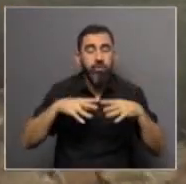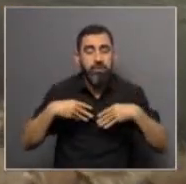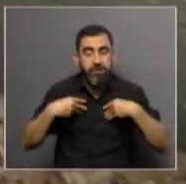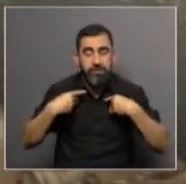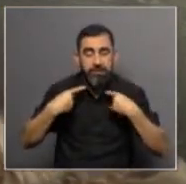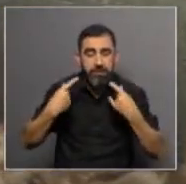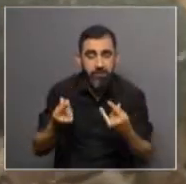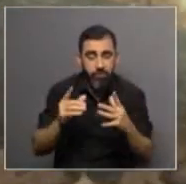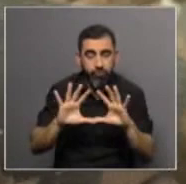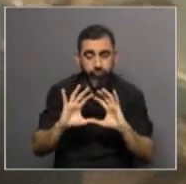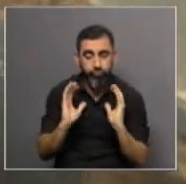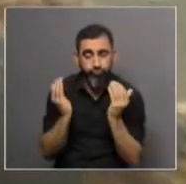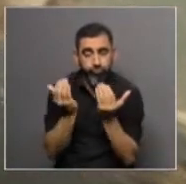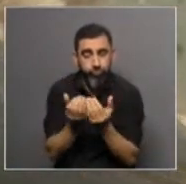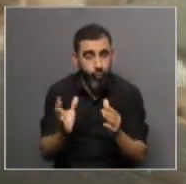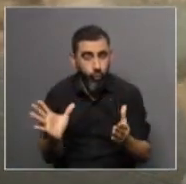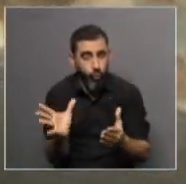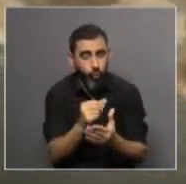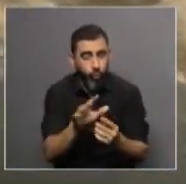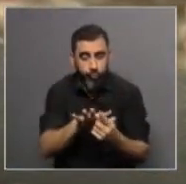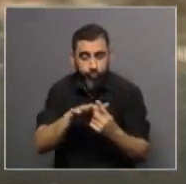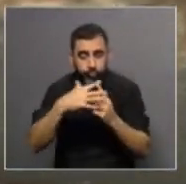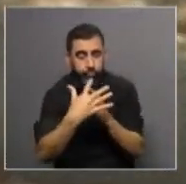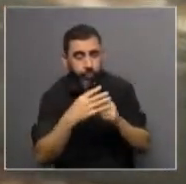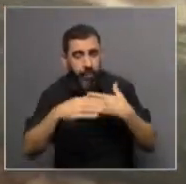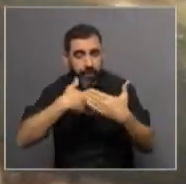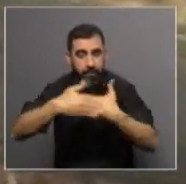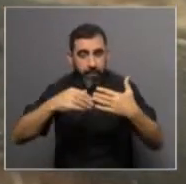sensorial, todo su mundo en torno a esa tela.